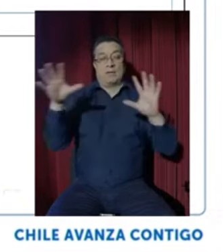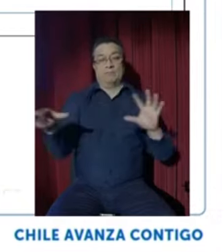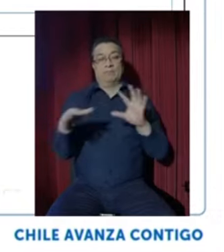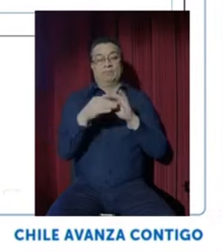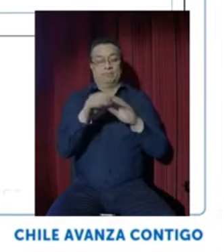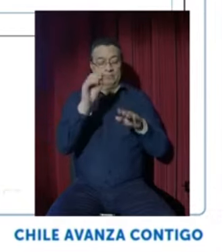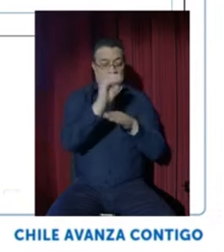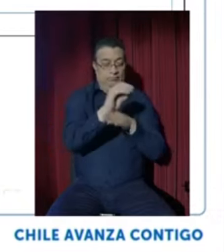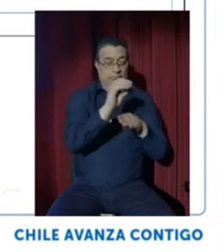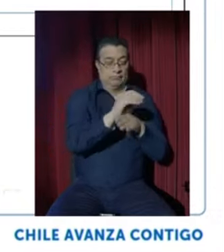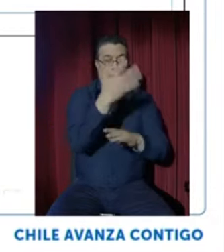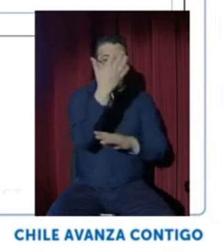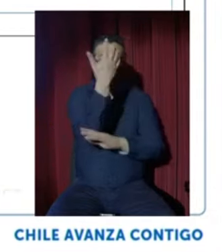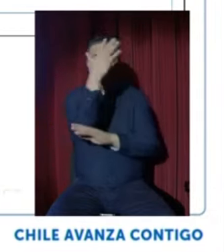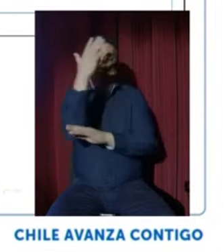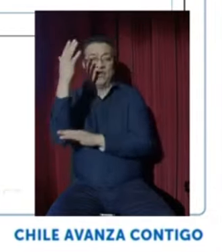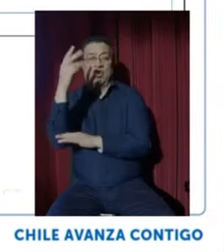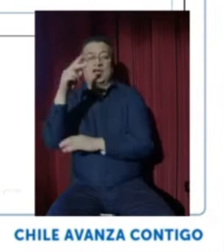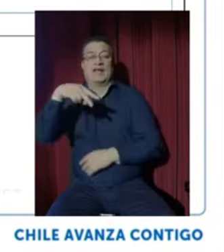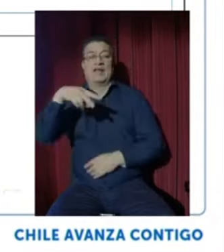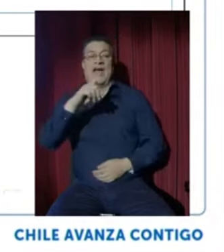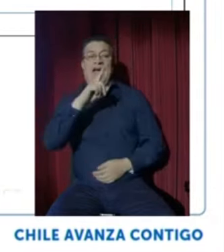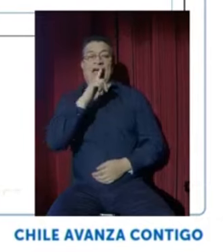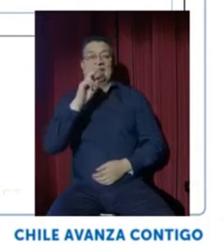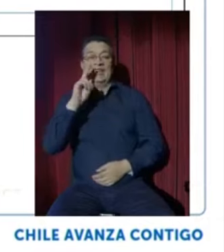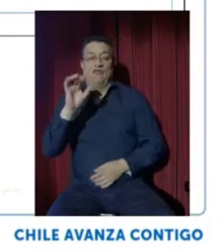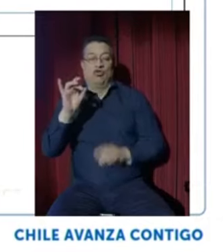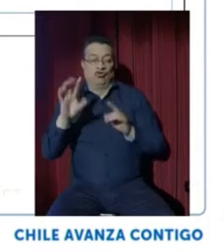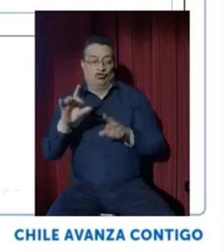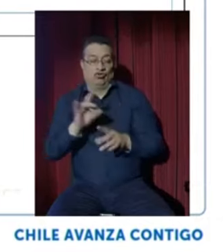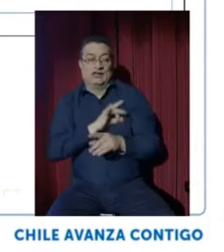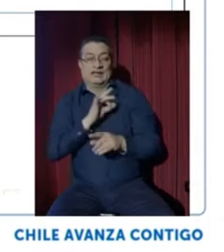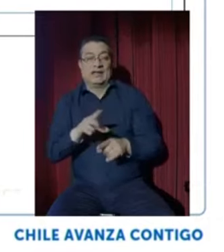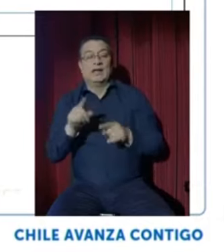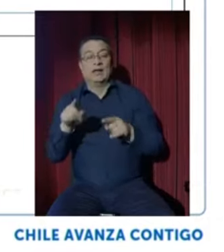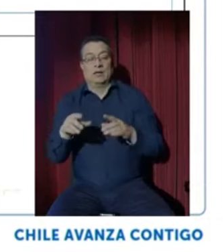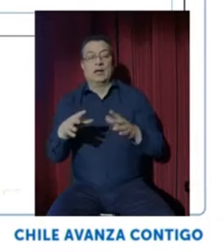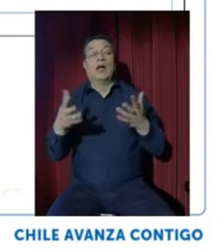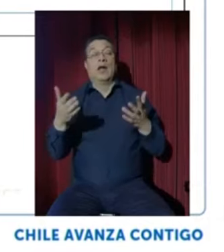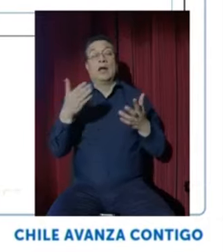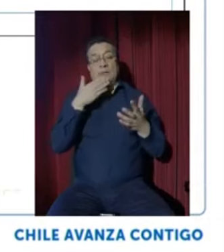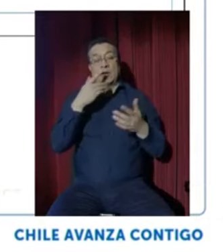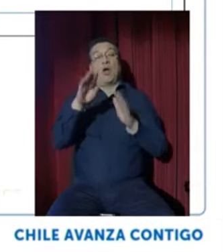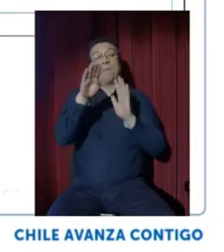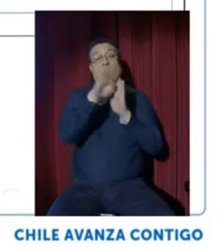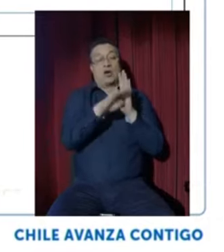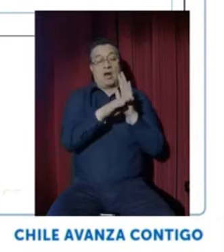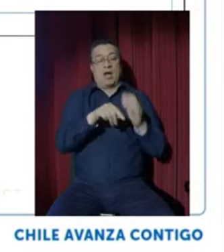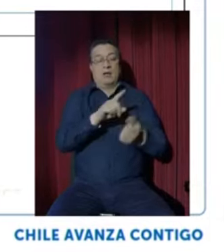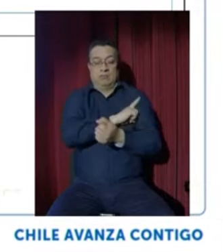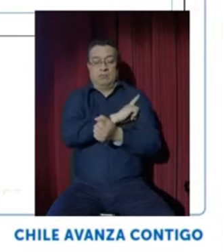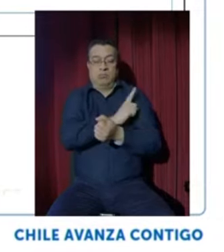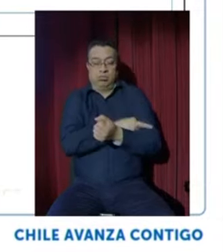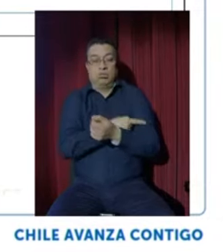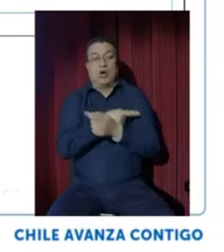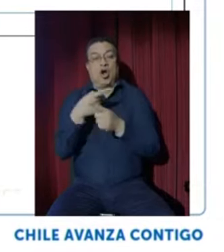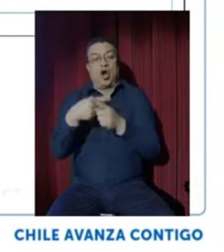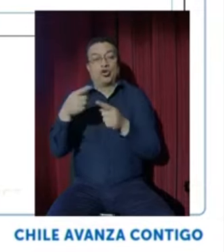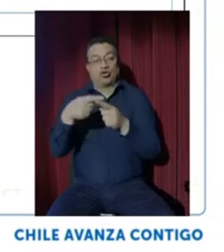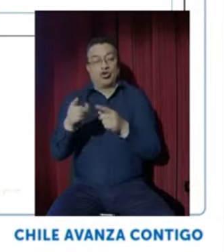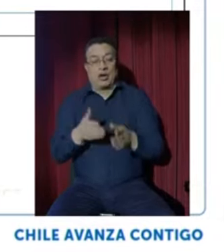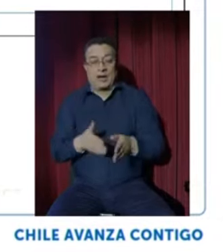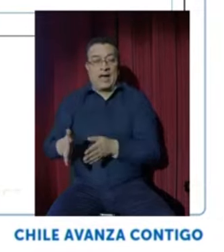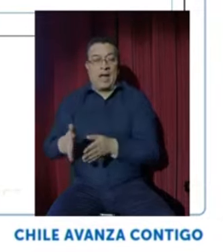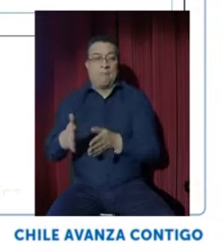restauración de bosque nativo gran escala y por cierto también es un programa que estamos que estamos fortaleciendo por por otras vías